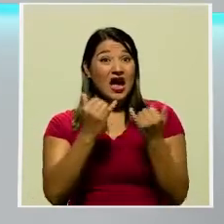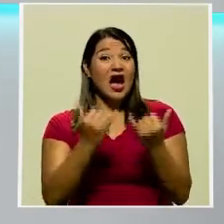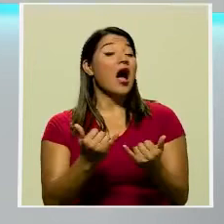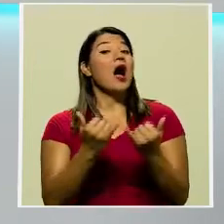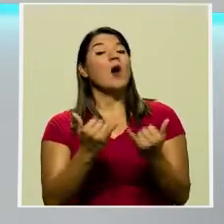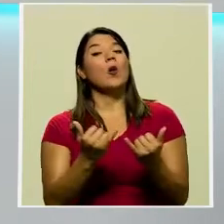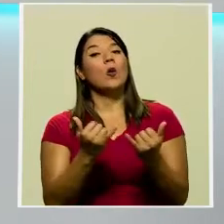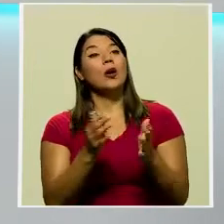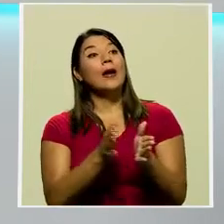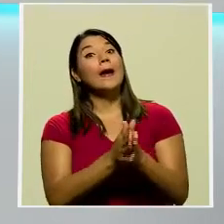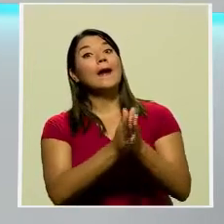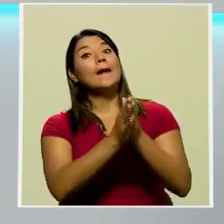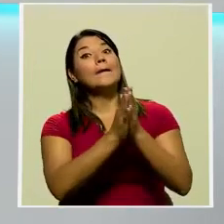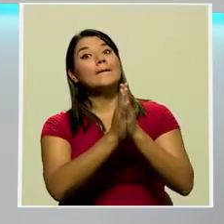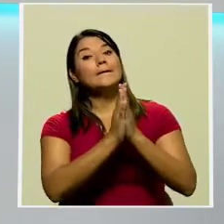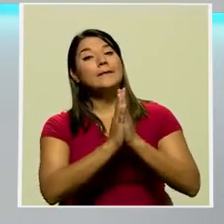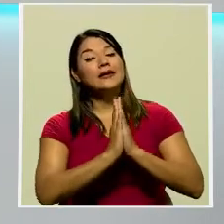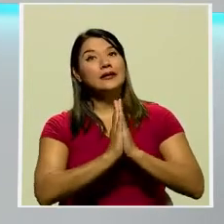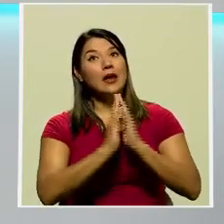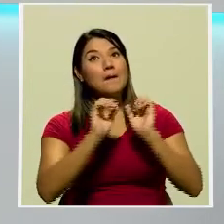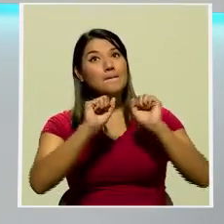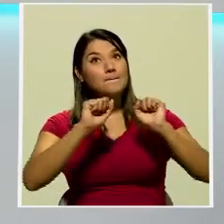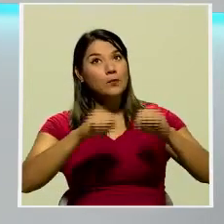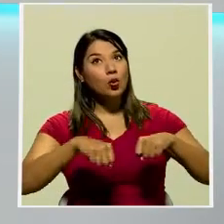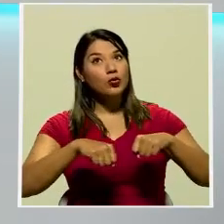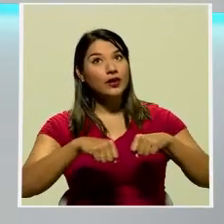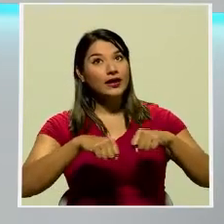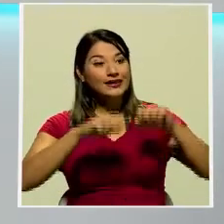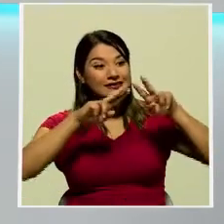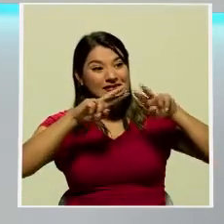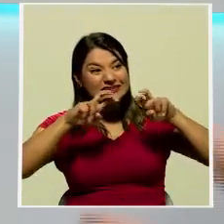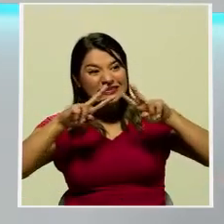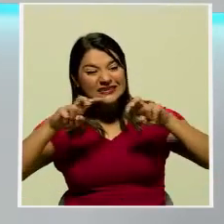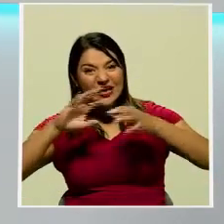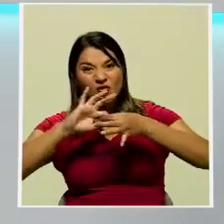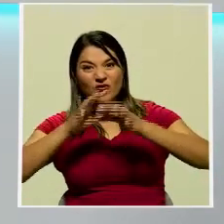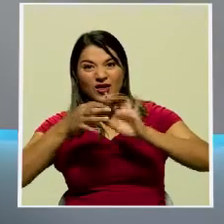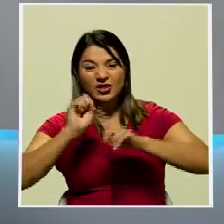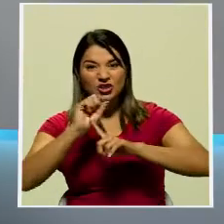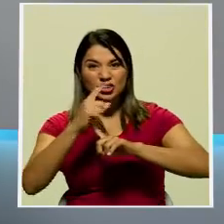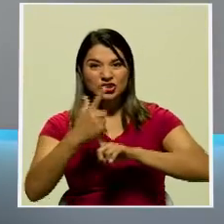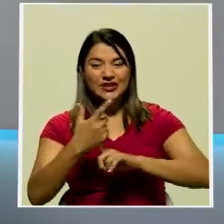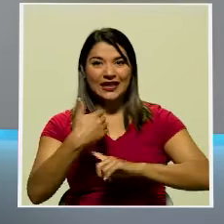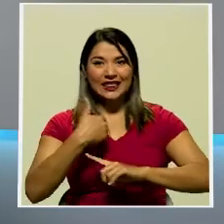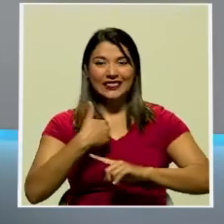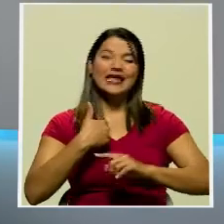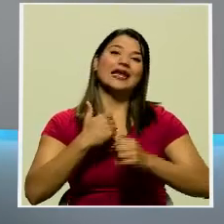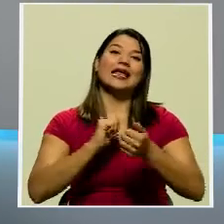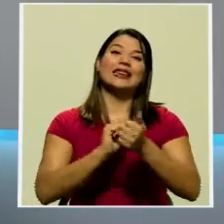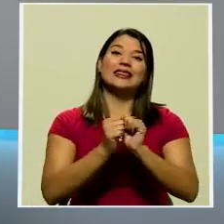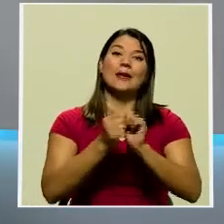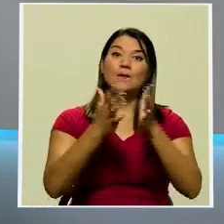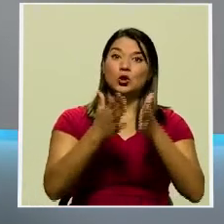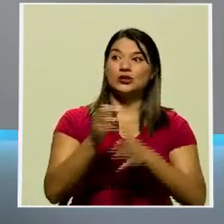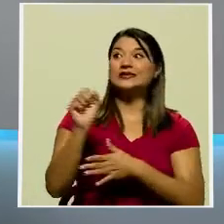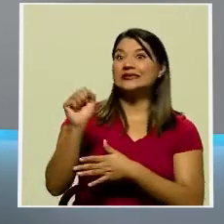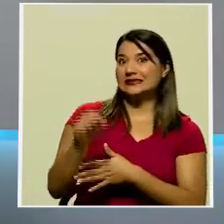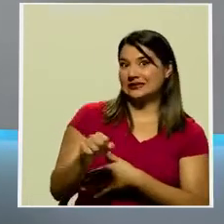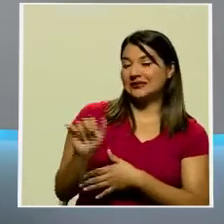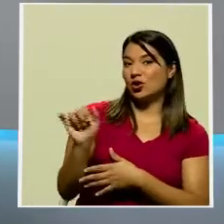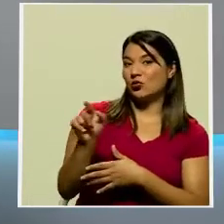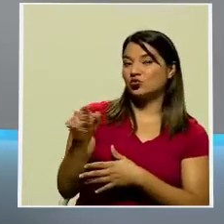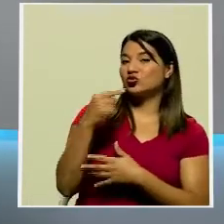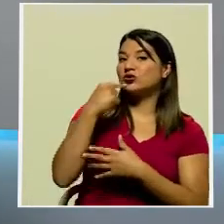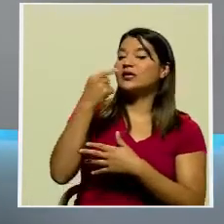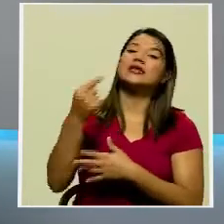espiar las redes sociales de los deportistas. Así es, como usted bien dice, don Ernesto, mucho está pasando, ¿verdad? En cuanto a